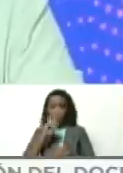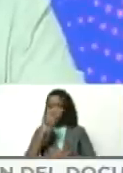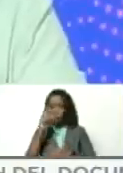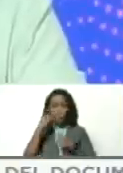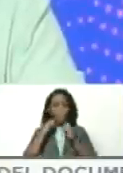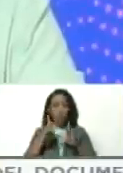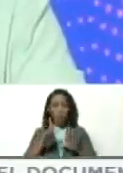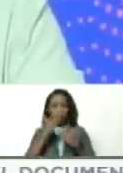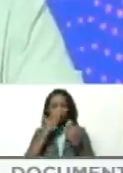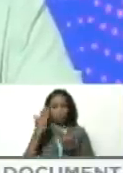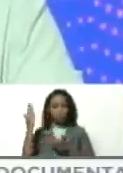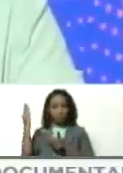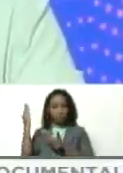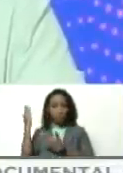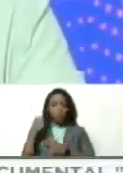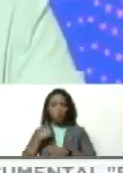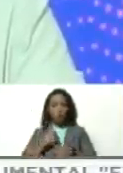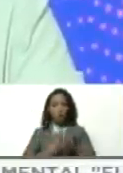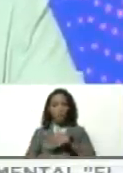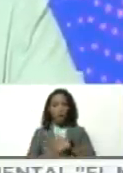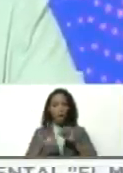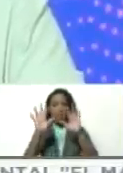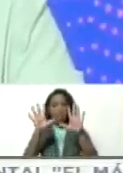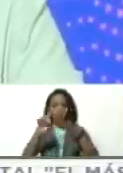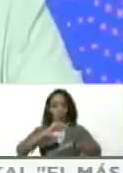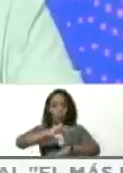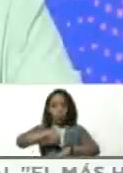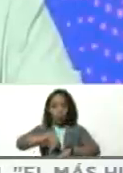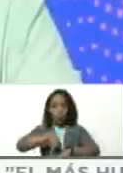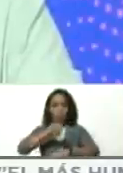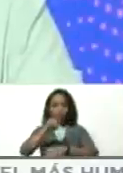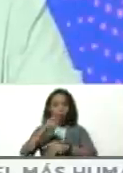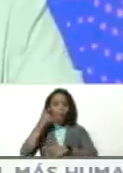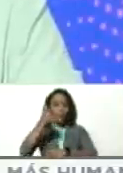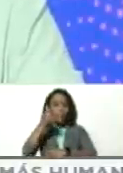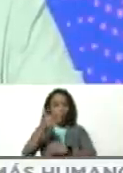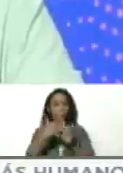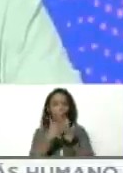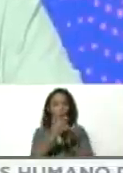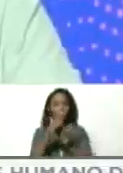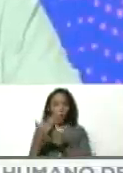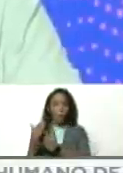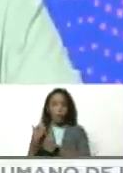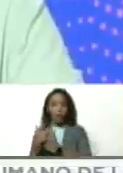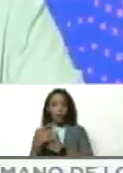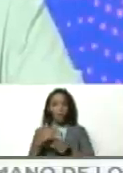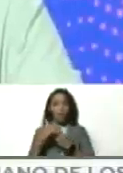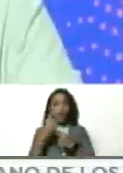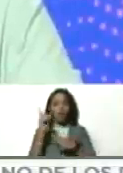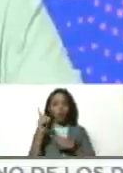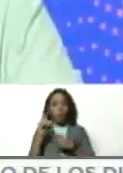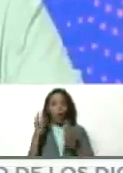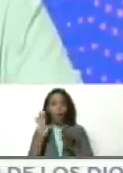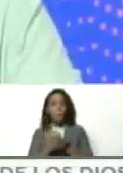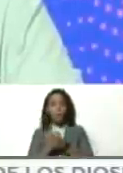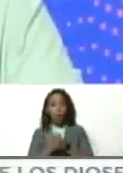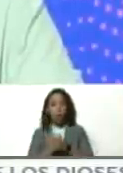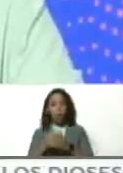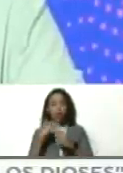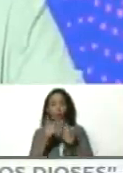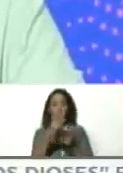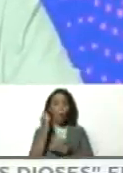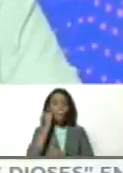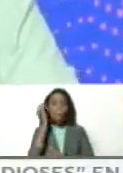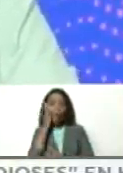pierdan. Les voy a dar 10 segundos para que llamen a su vecino, a su vecino, a su comadre, a su compadre, a su